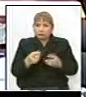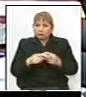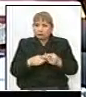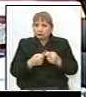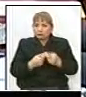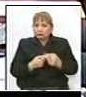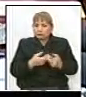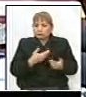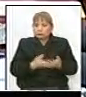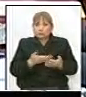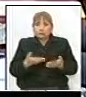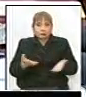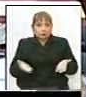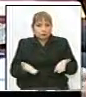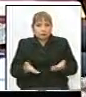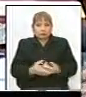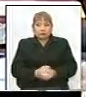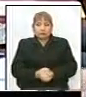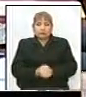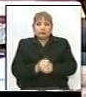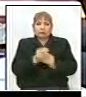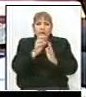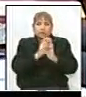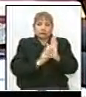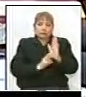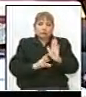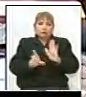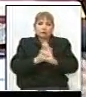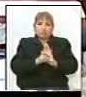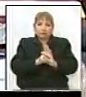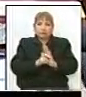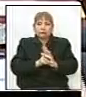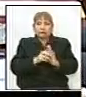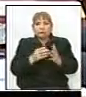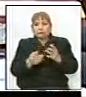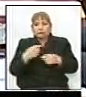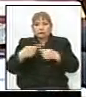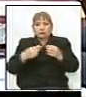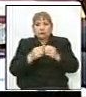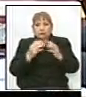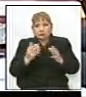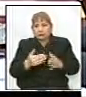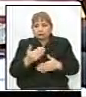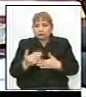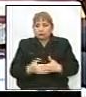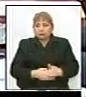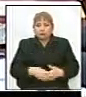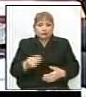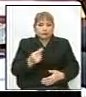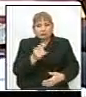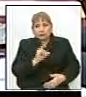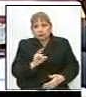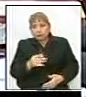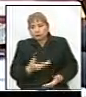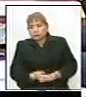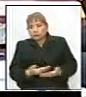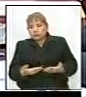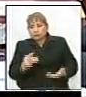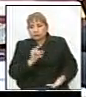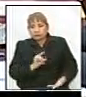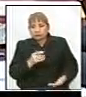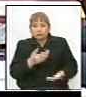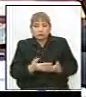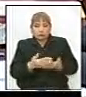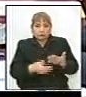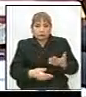quiere imponernos proyectos de ley y quieren aprobarlo de un día para el otro o lo más rápido dentro de los plazos que